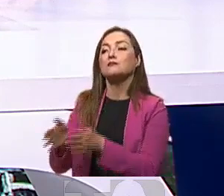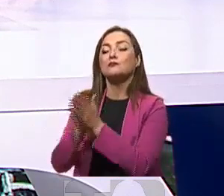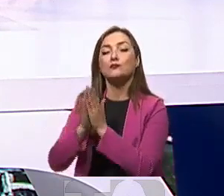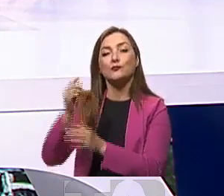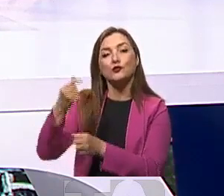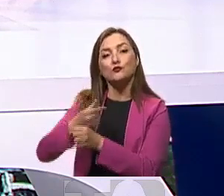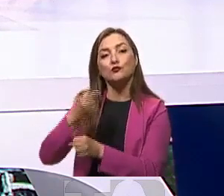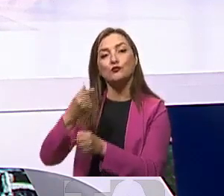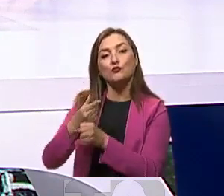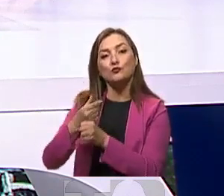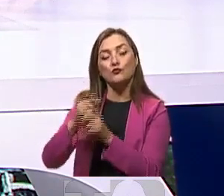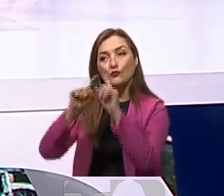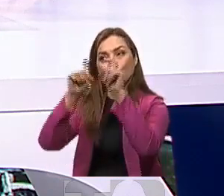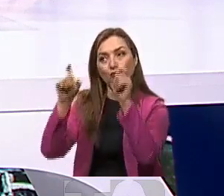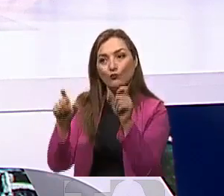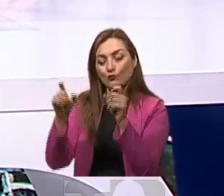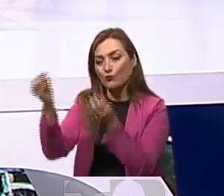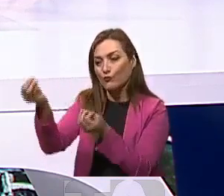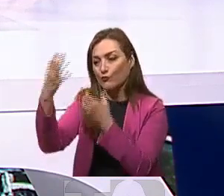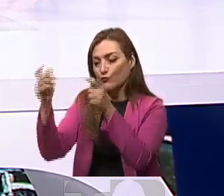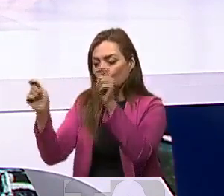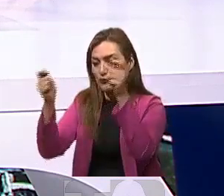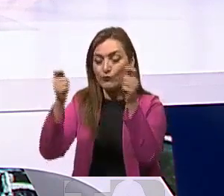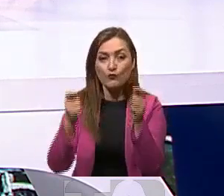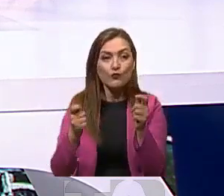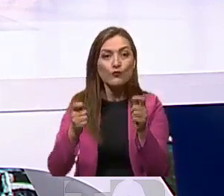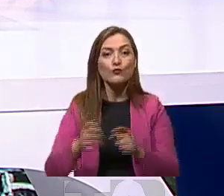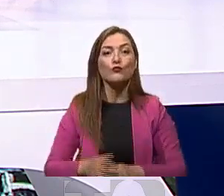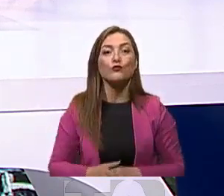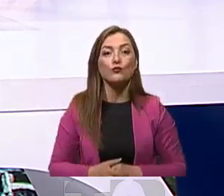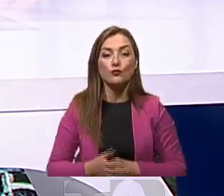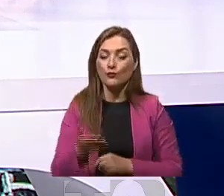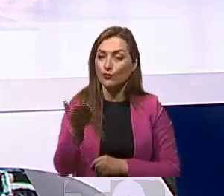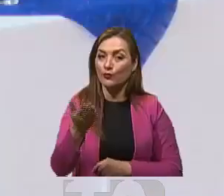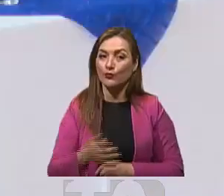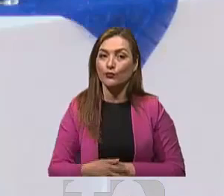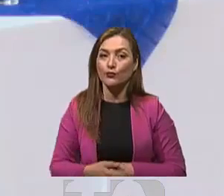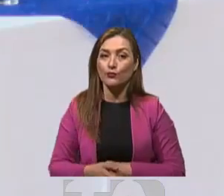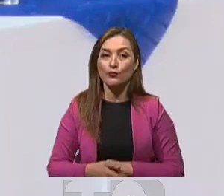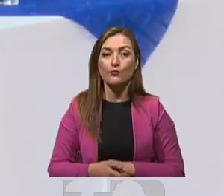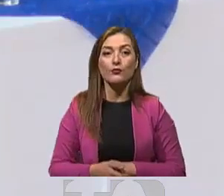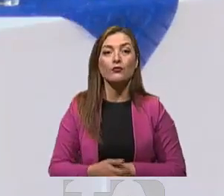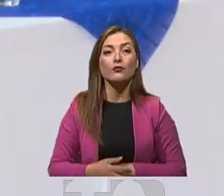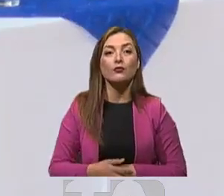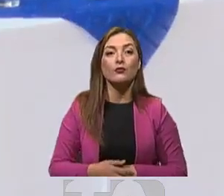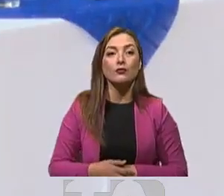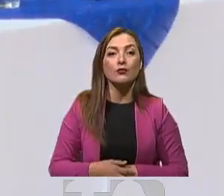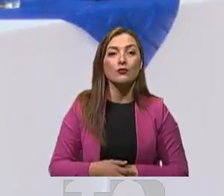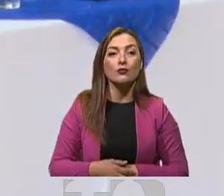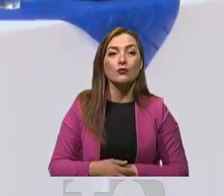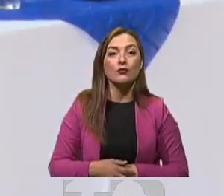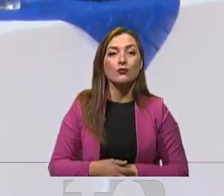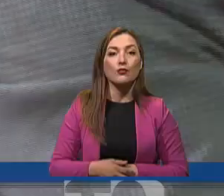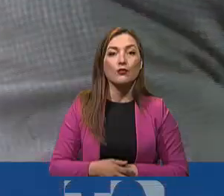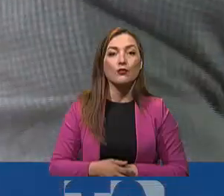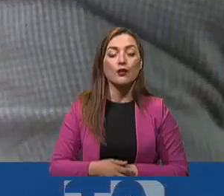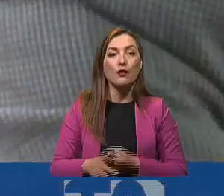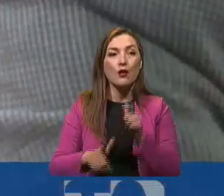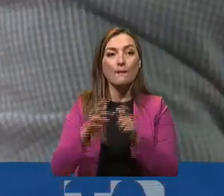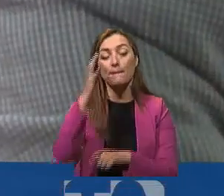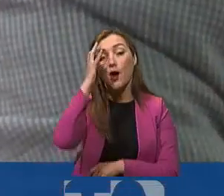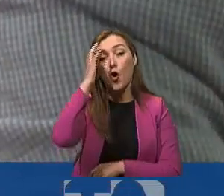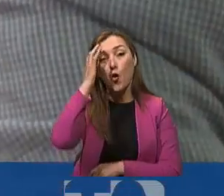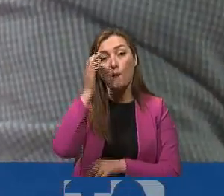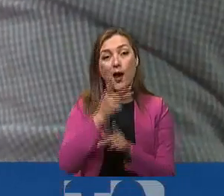de la empresa metropolitana presente un informe ante el Pleno. Estefany Paz nos informa. Se suman las voces de preocupación por